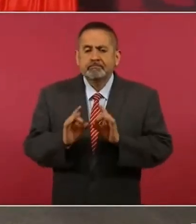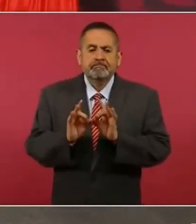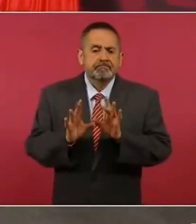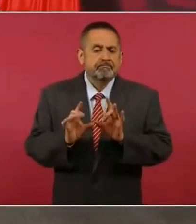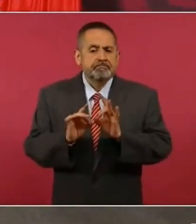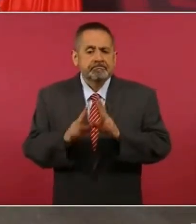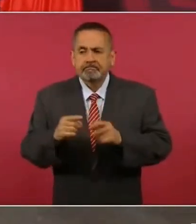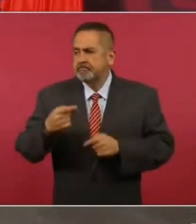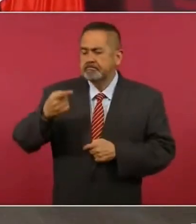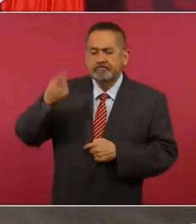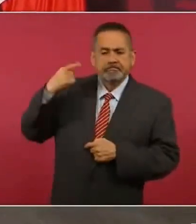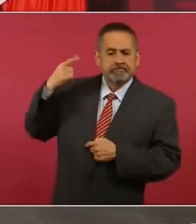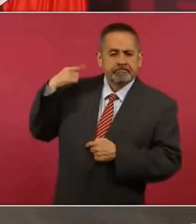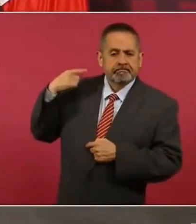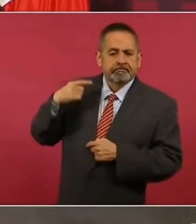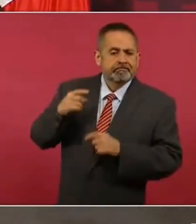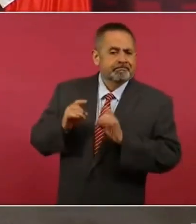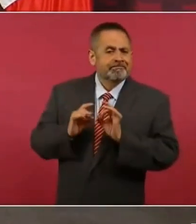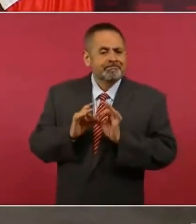acontecimientos,